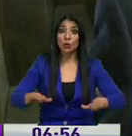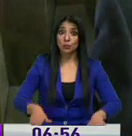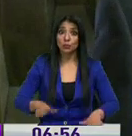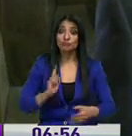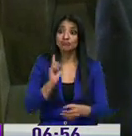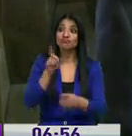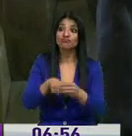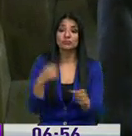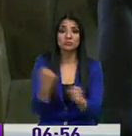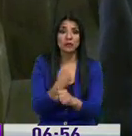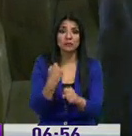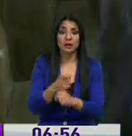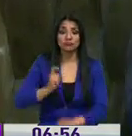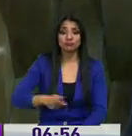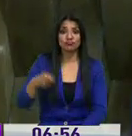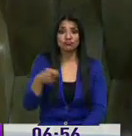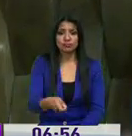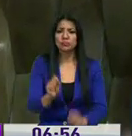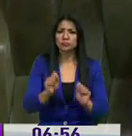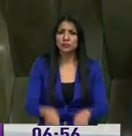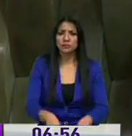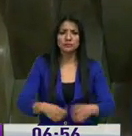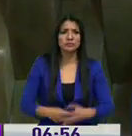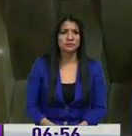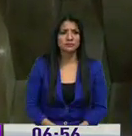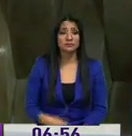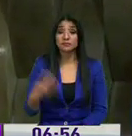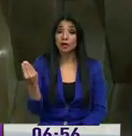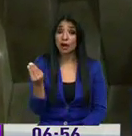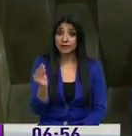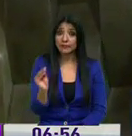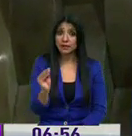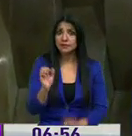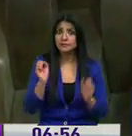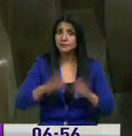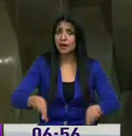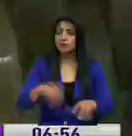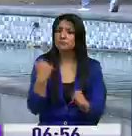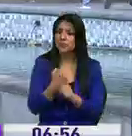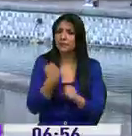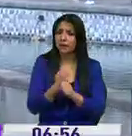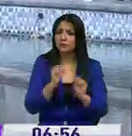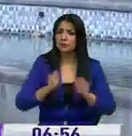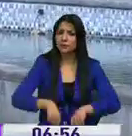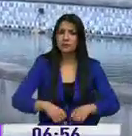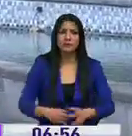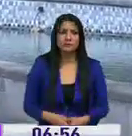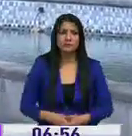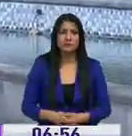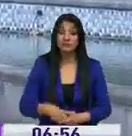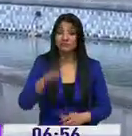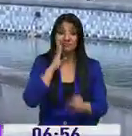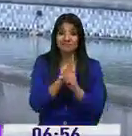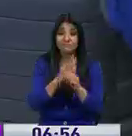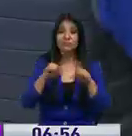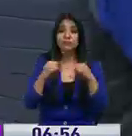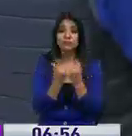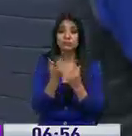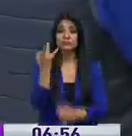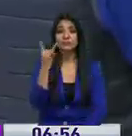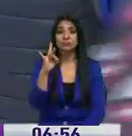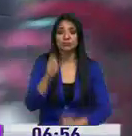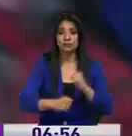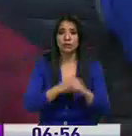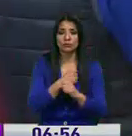una remuneración los jóvenes pueden quedarse ya empleados de las empresas el grupo objetivo son jóvenes de 18